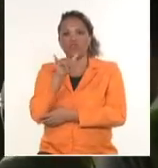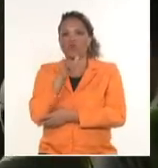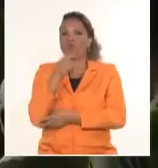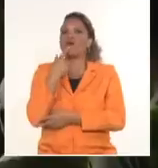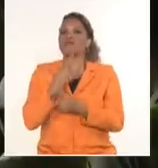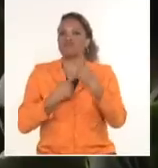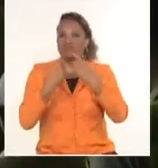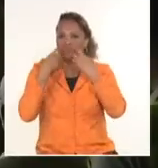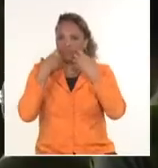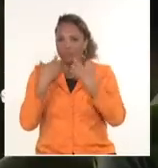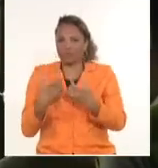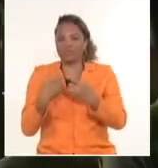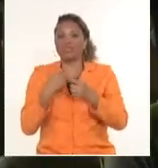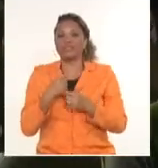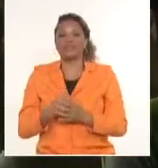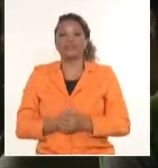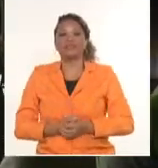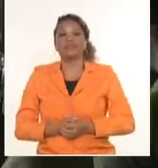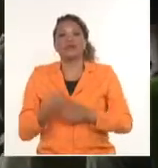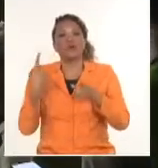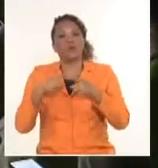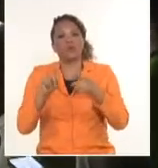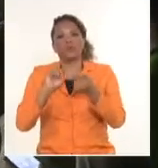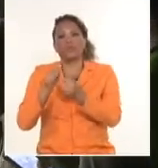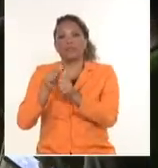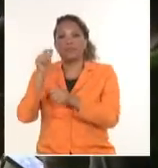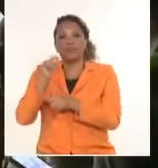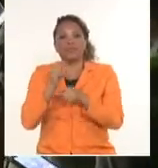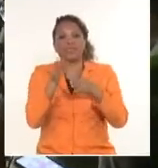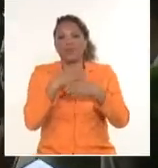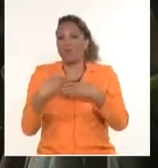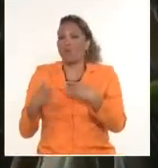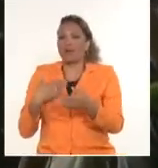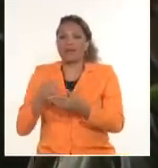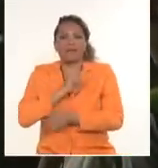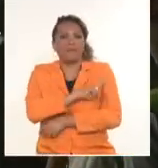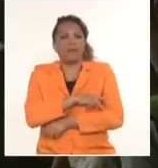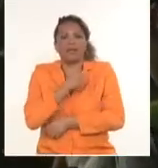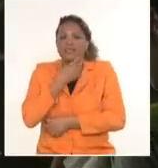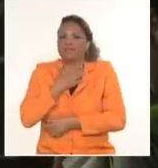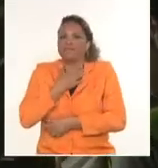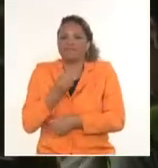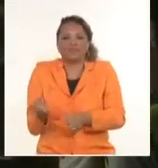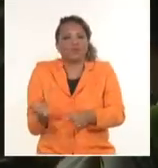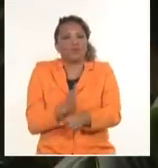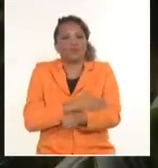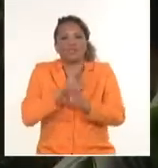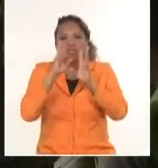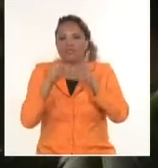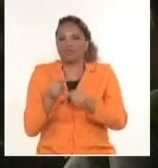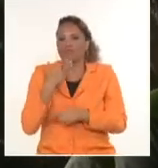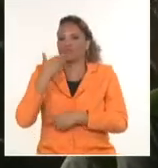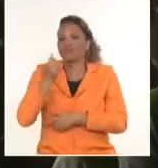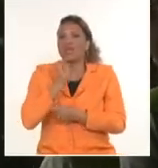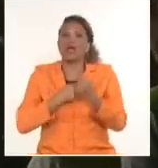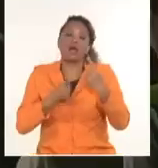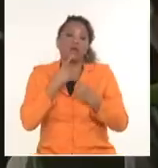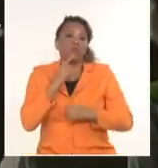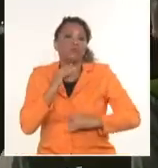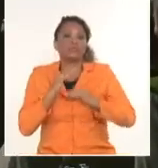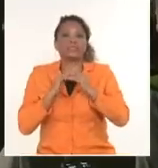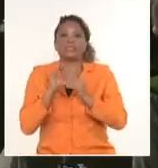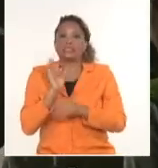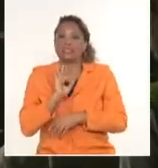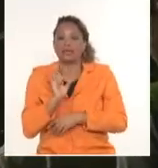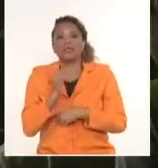valor incalculable. Vemos atletas de cualquier nación llorar de emoción por alcanzar este resultado. También vemos quienes no lo alcanzan. También yo creo